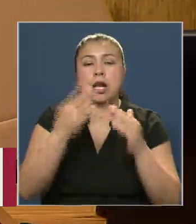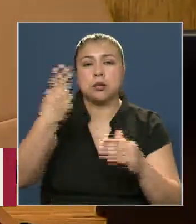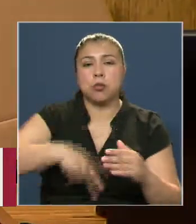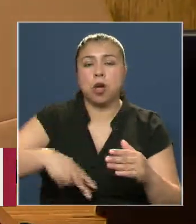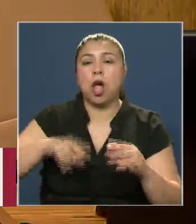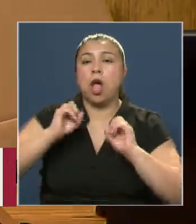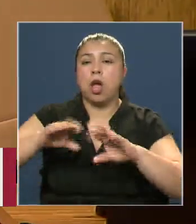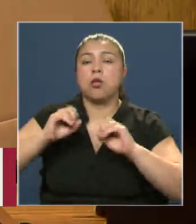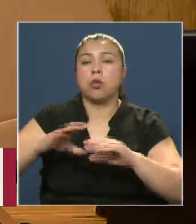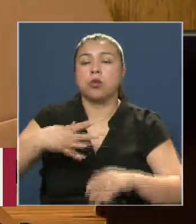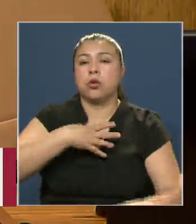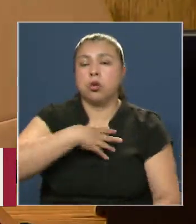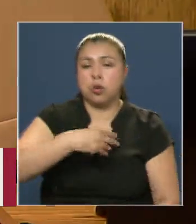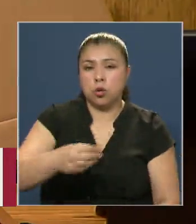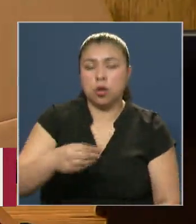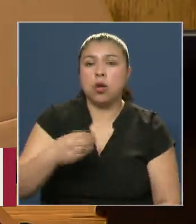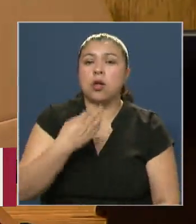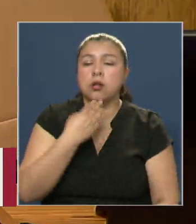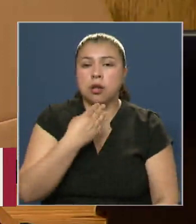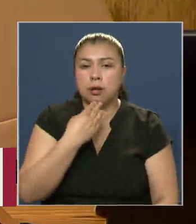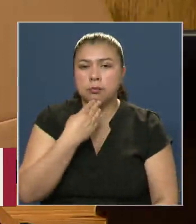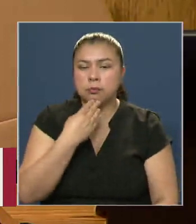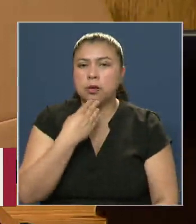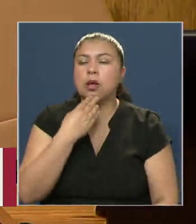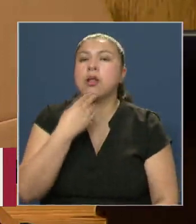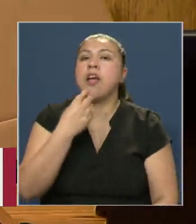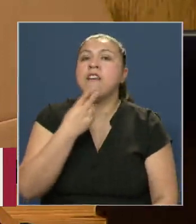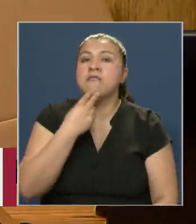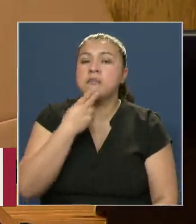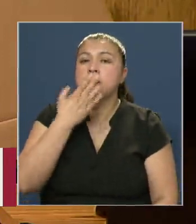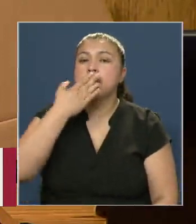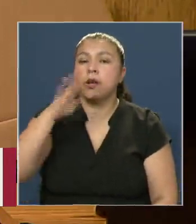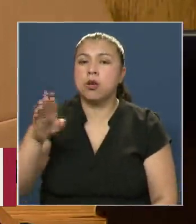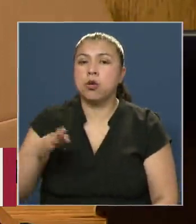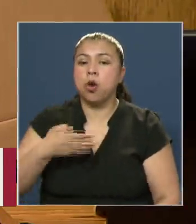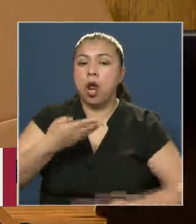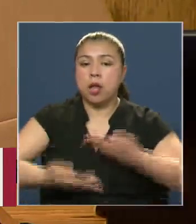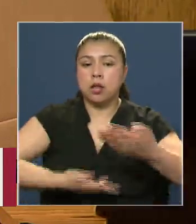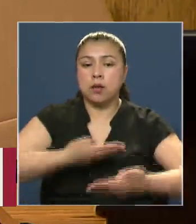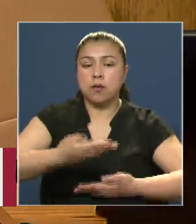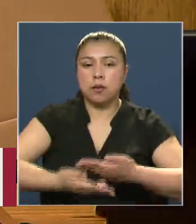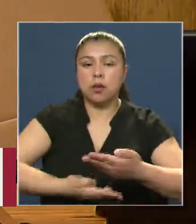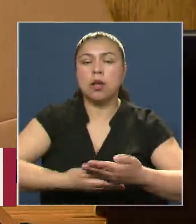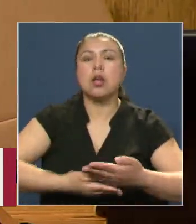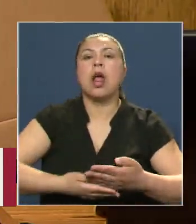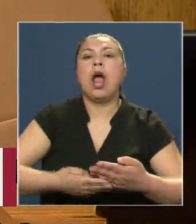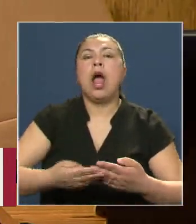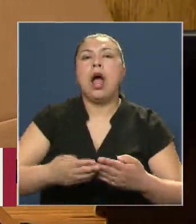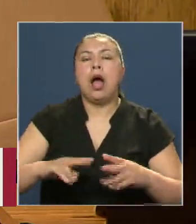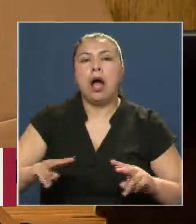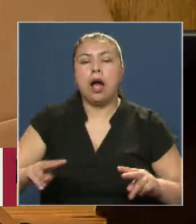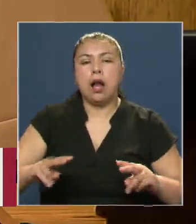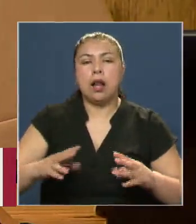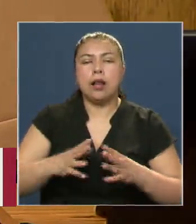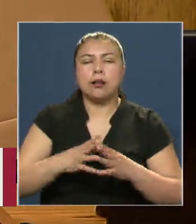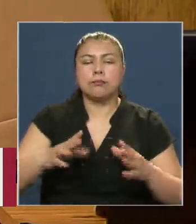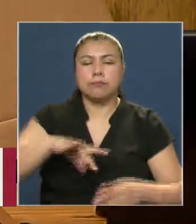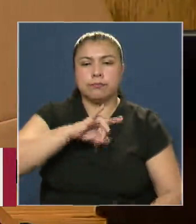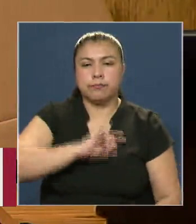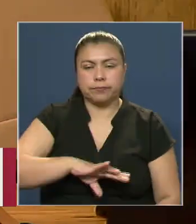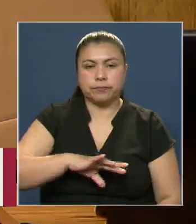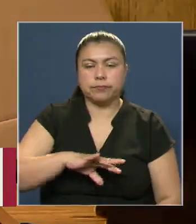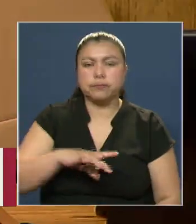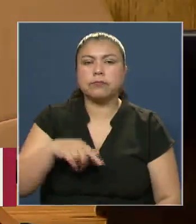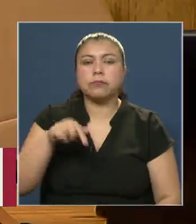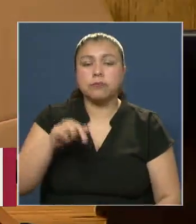hijos, y ha conseguido en consecuencia no solo vivir mejor, sino que contribuir al crecimiento de Chile, encarnando esa aspiración